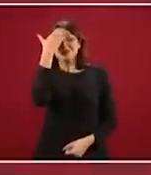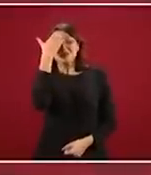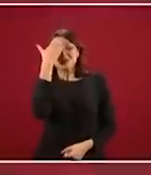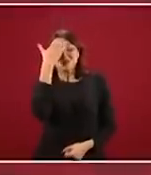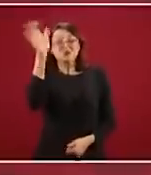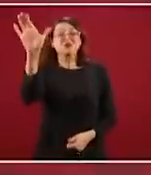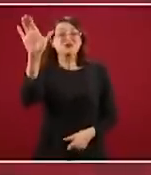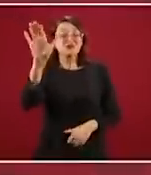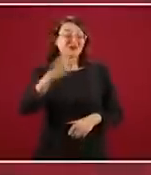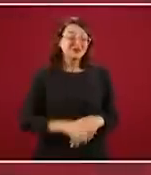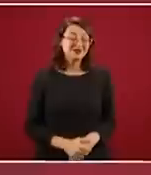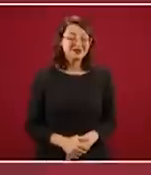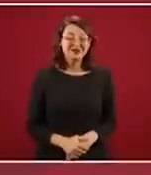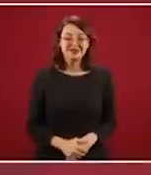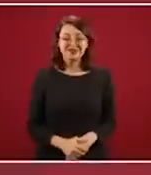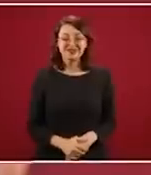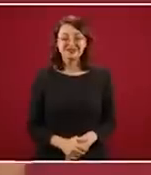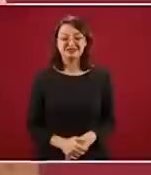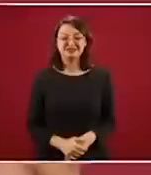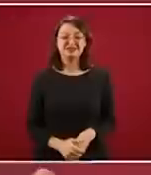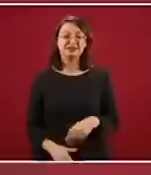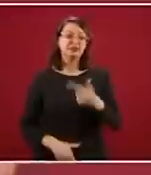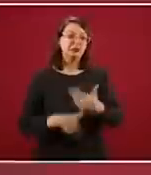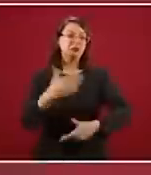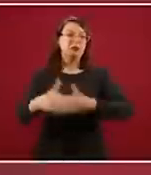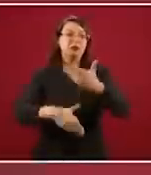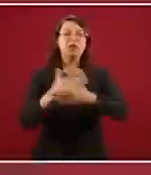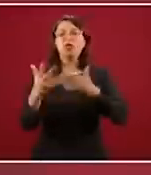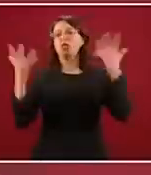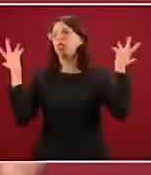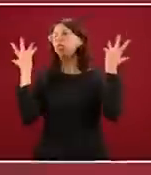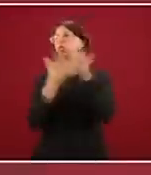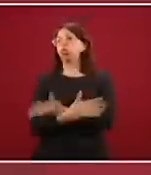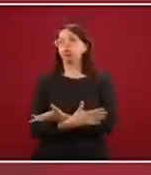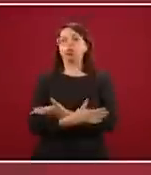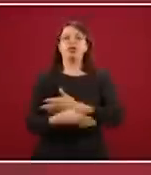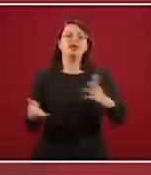el dirigente de la organización, hasta después. Si no, no se lo digo, pues, porque también